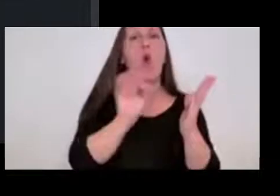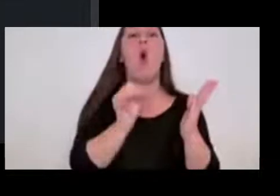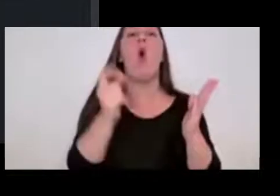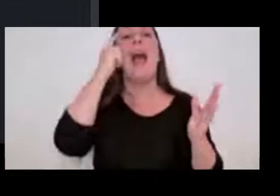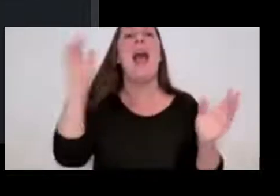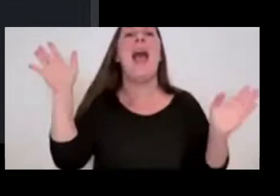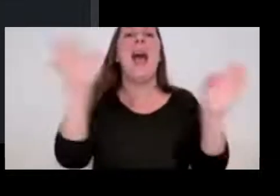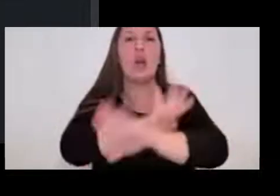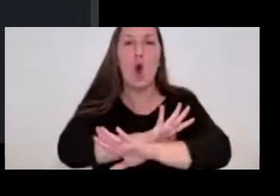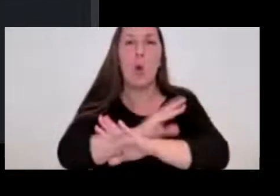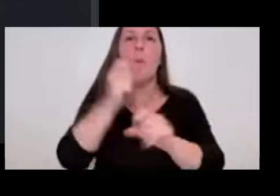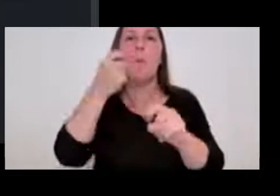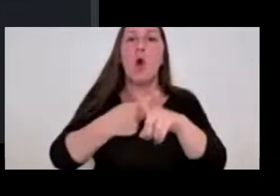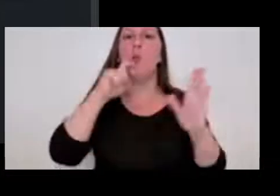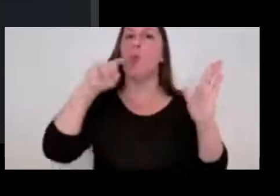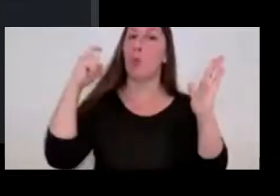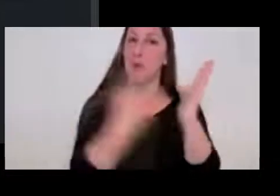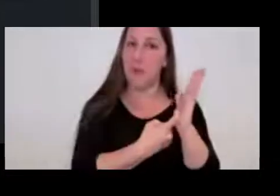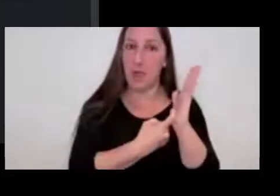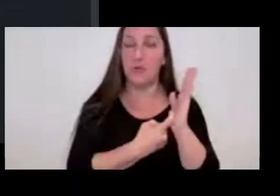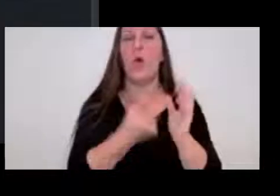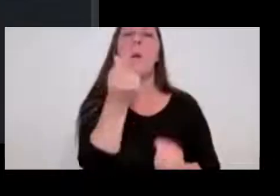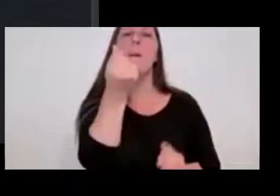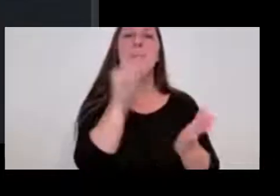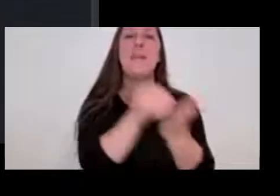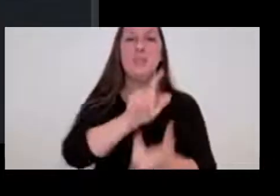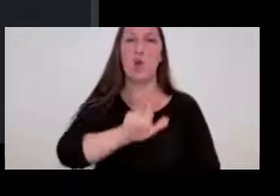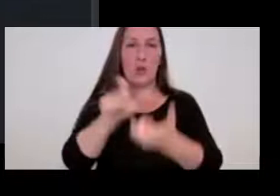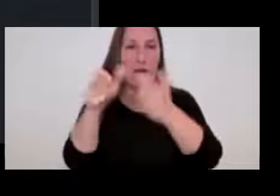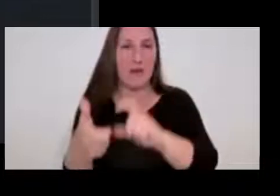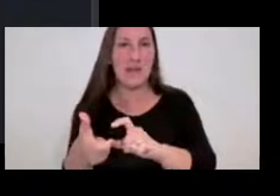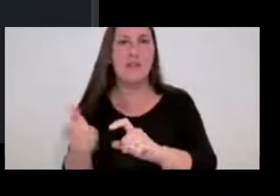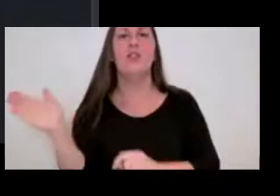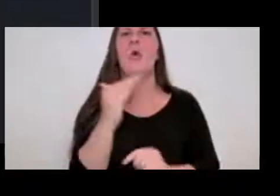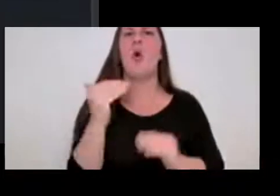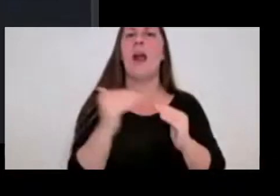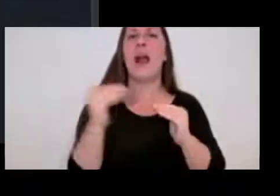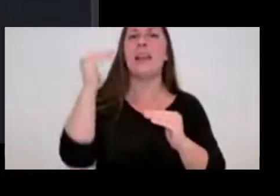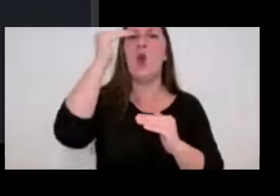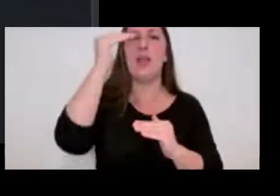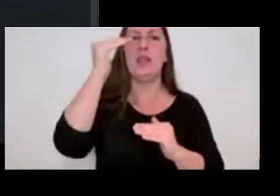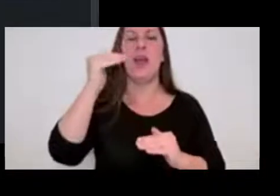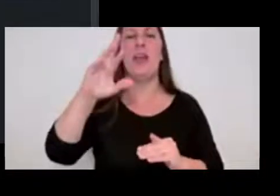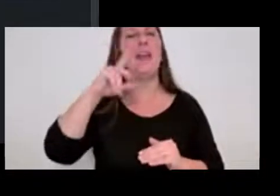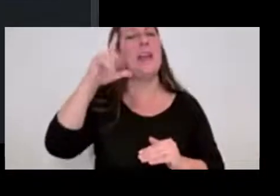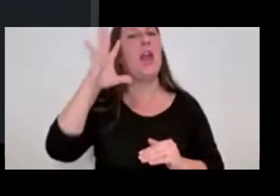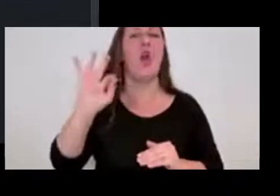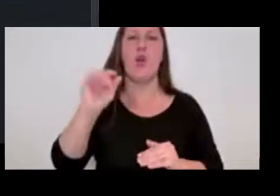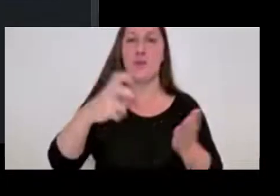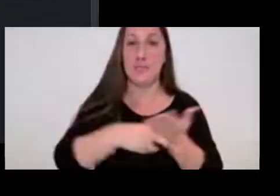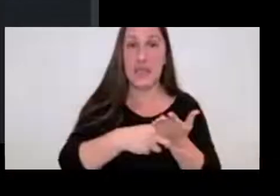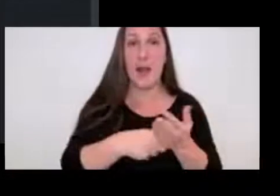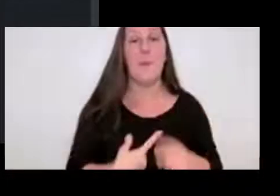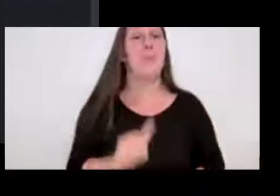¿No? Precios de transferencia, todo el tema de categorías de riesgo fiscal, lo que hacemos nosotros en general, la primera